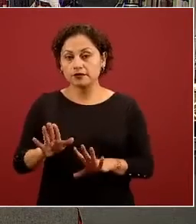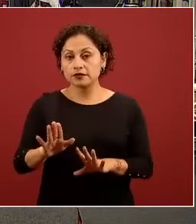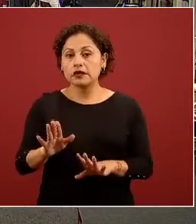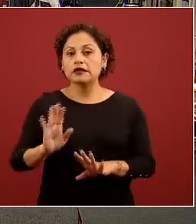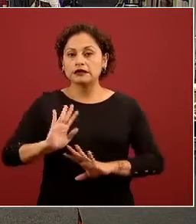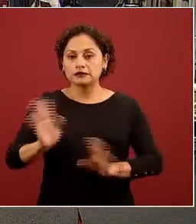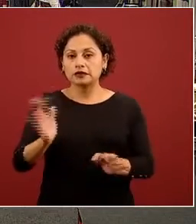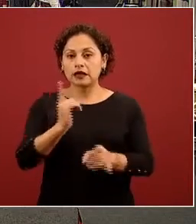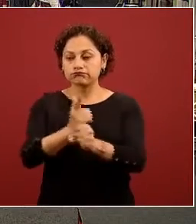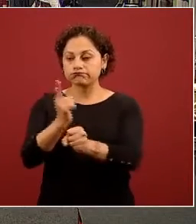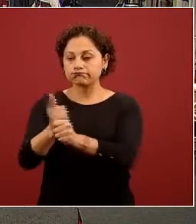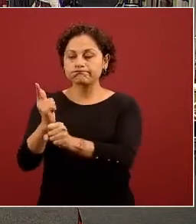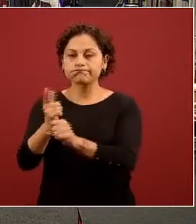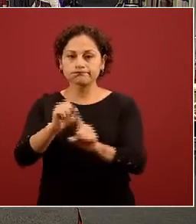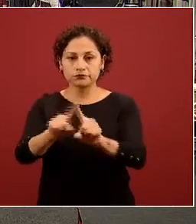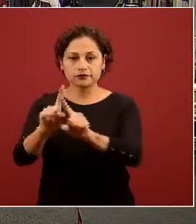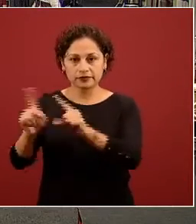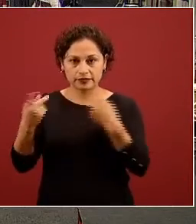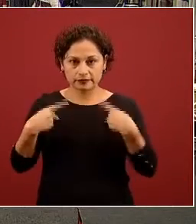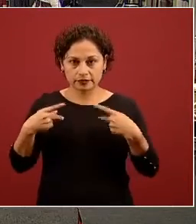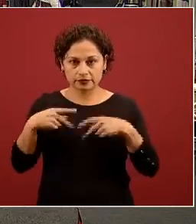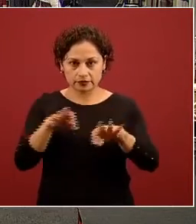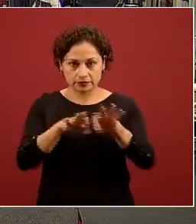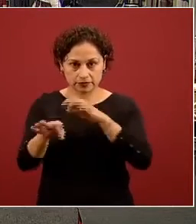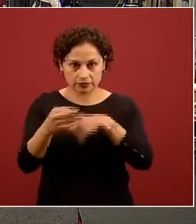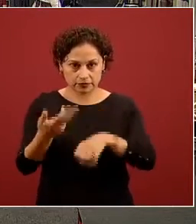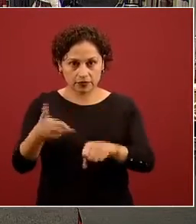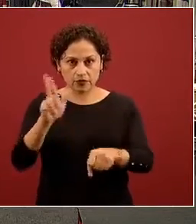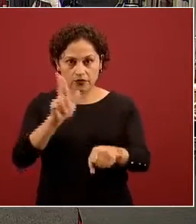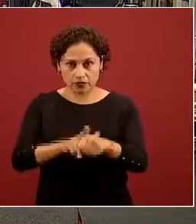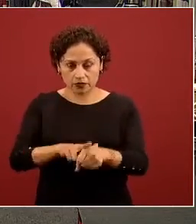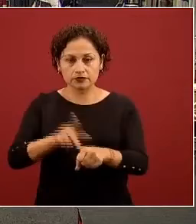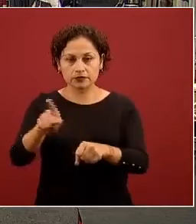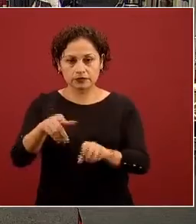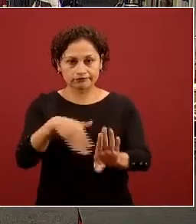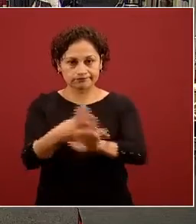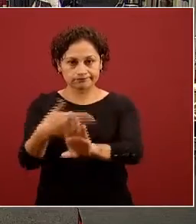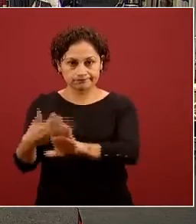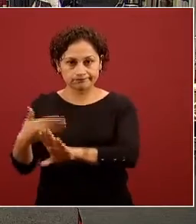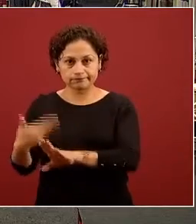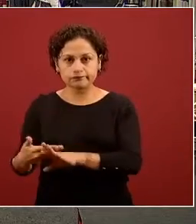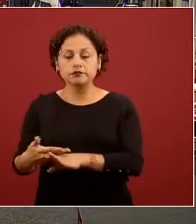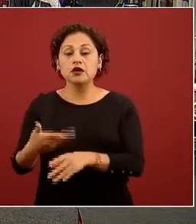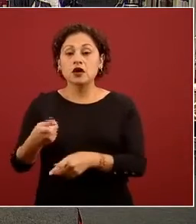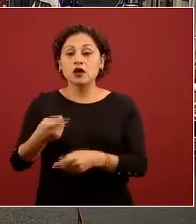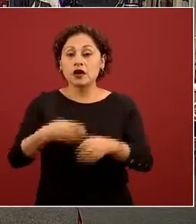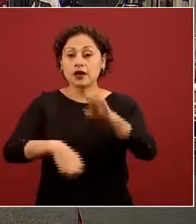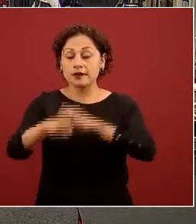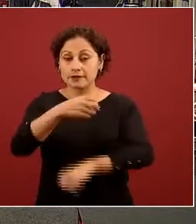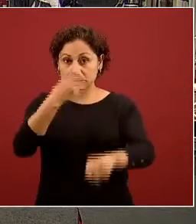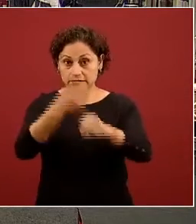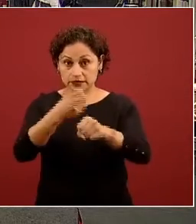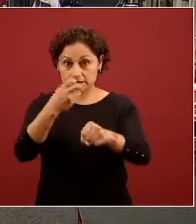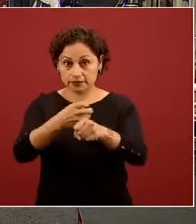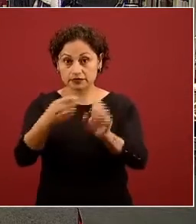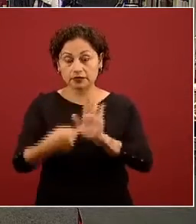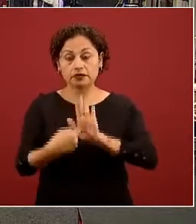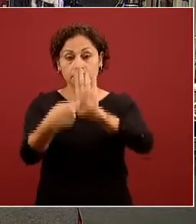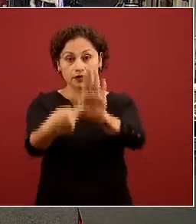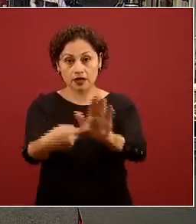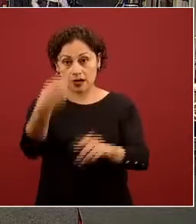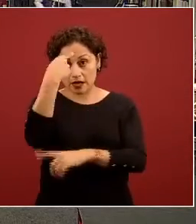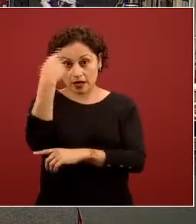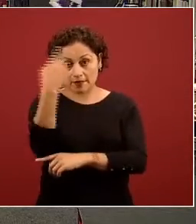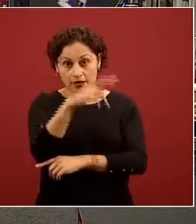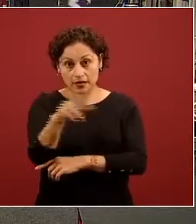personal de salud de nuestro país, una empresa cervecera anunció este fin de semana un movimiento para reconocer a estos héroes mexicanos, que consiste en